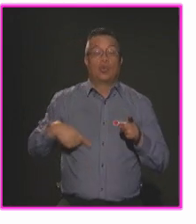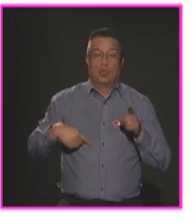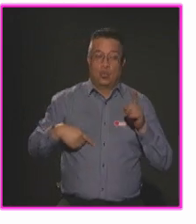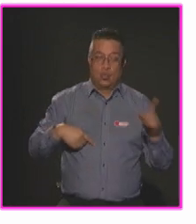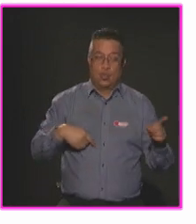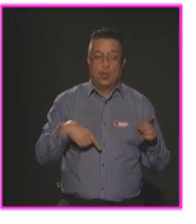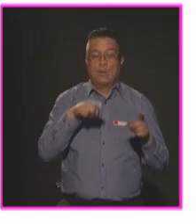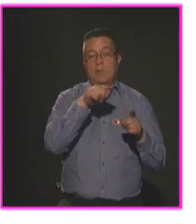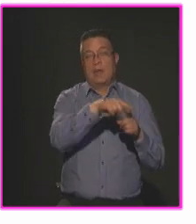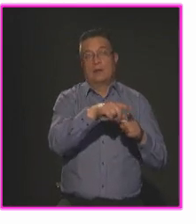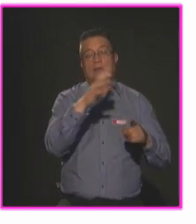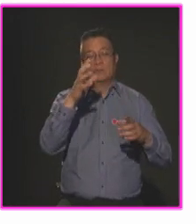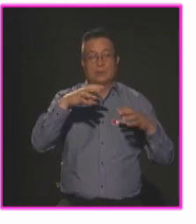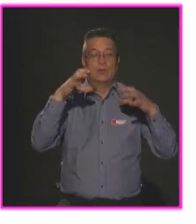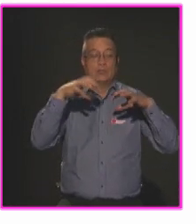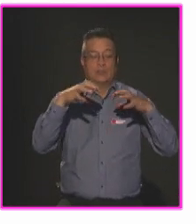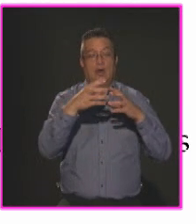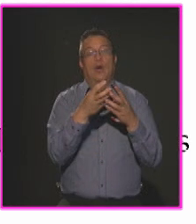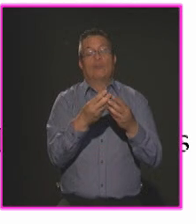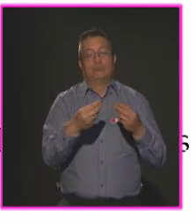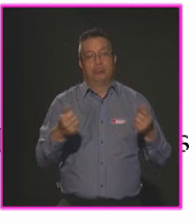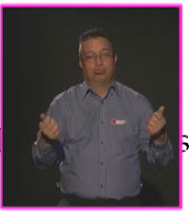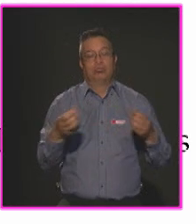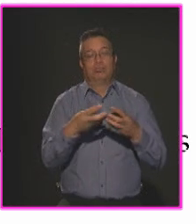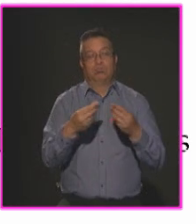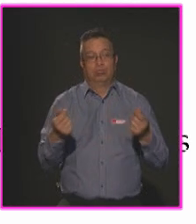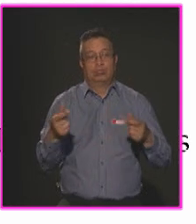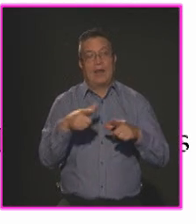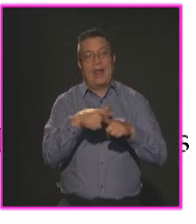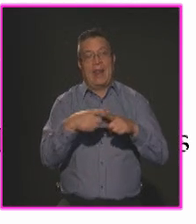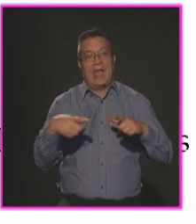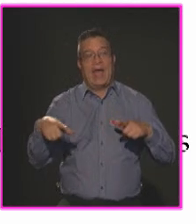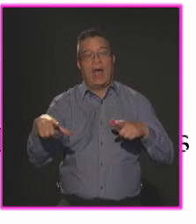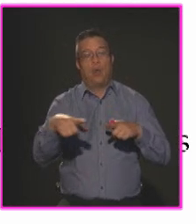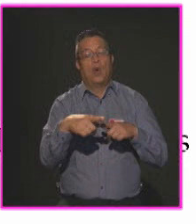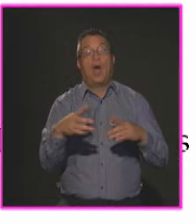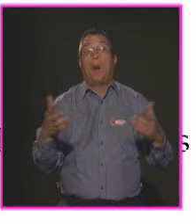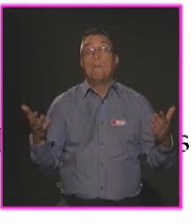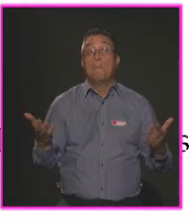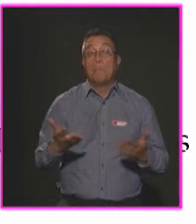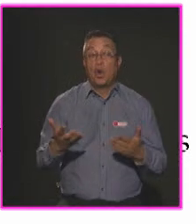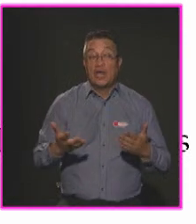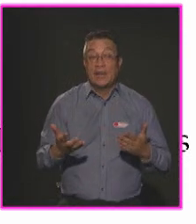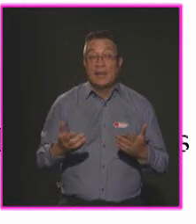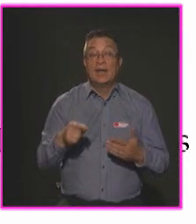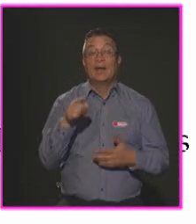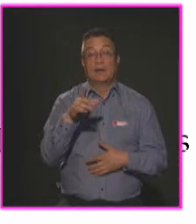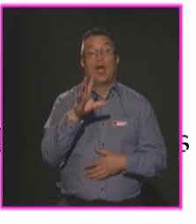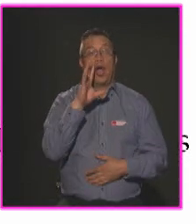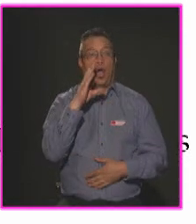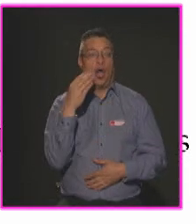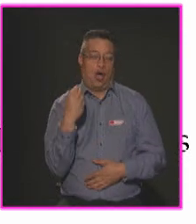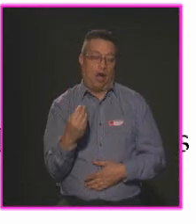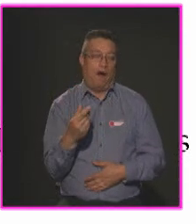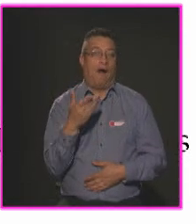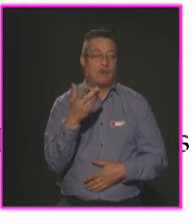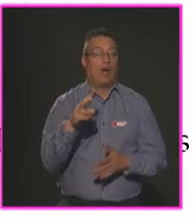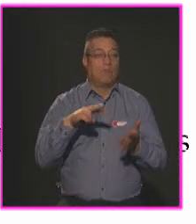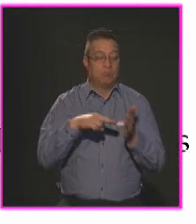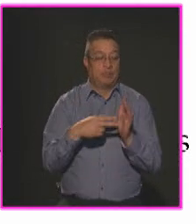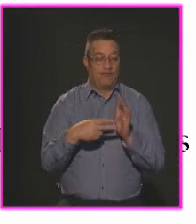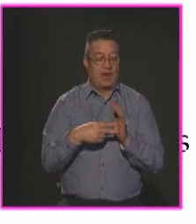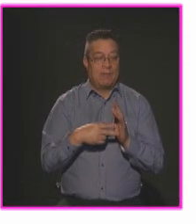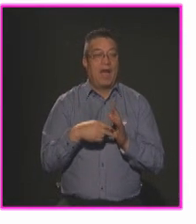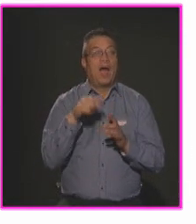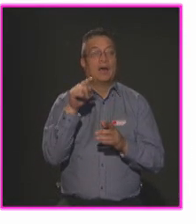causó el desaparecimiento de la laguna, y es porque, por supuesto que el problema